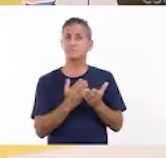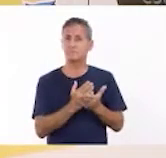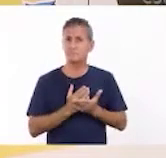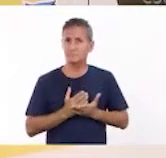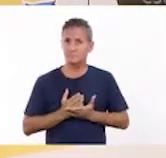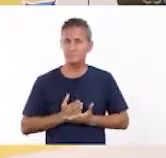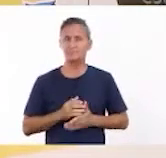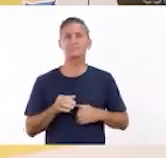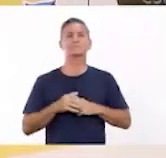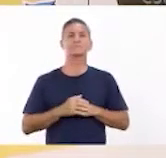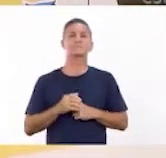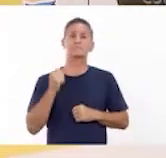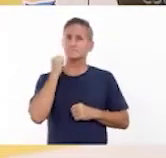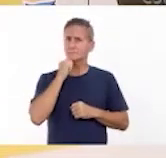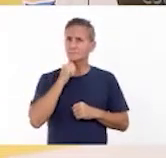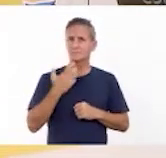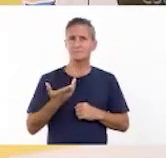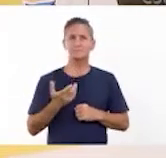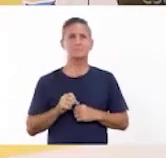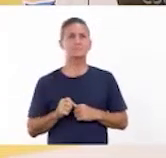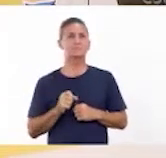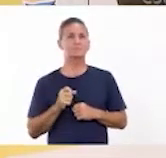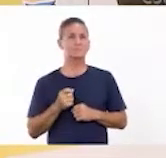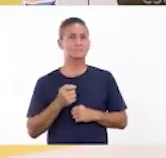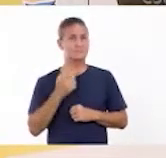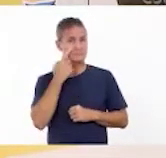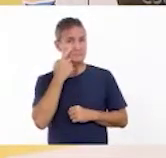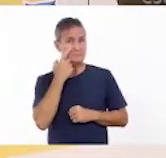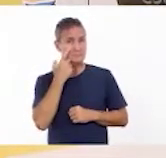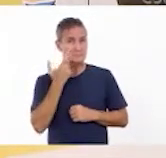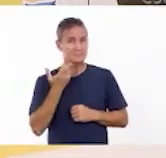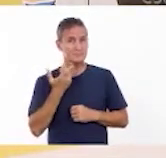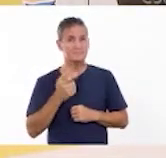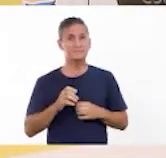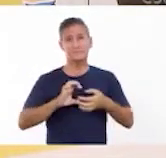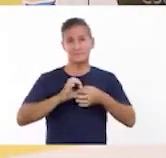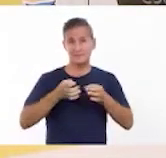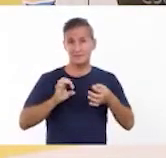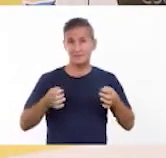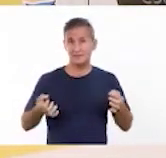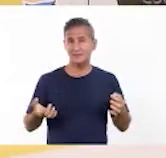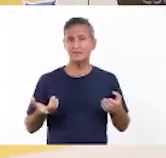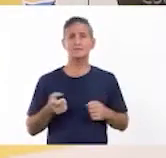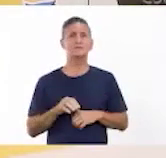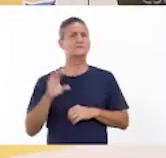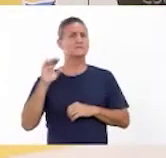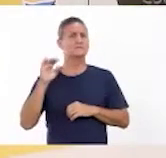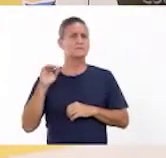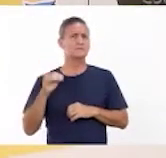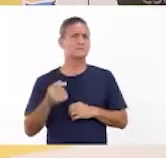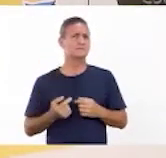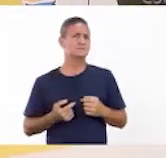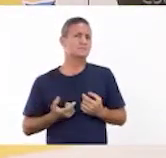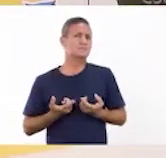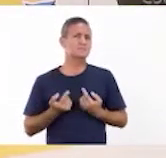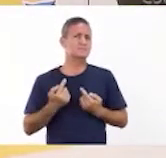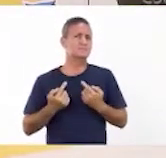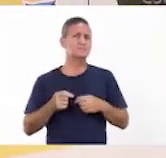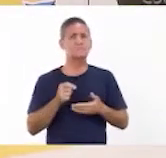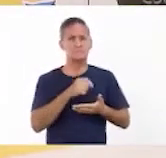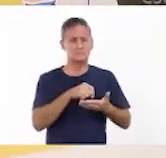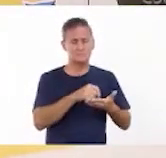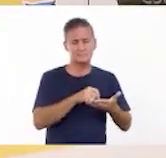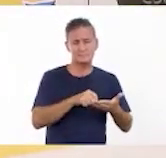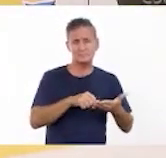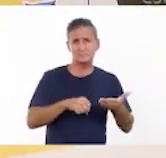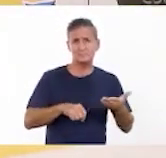ha orientado. Además, vamos también a la gramática y vamos a hablar algo de ortografía que en